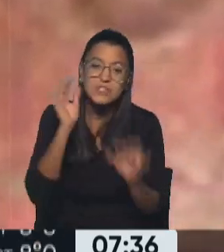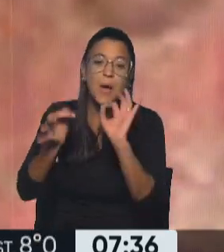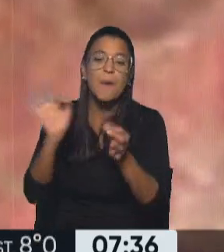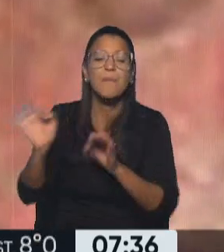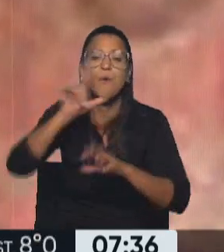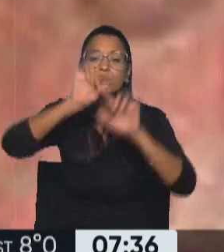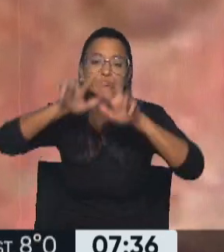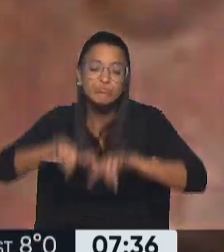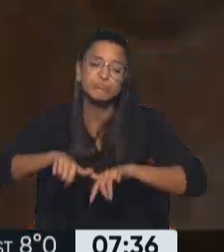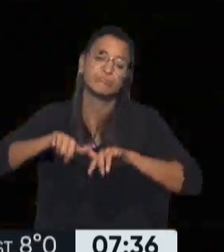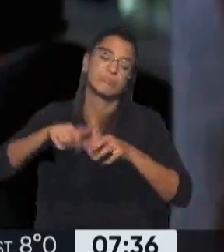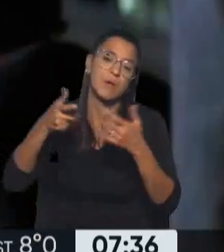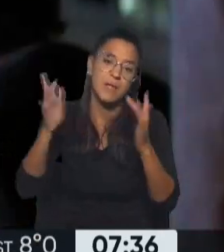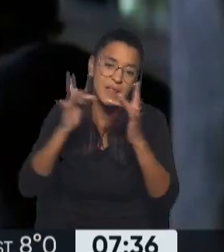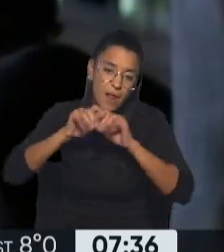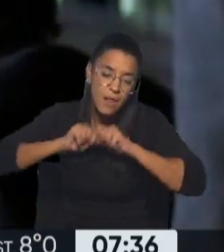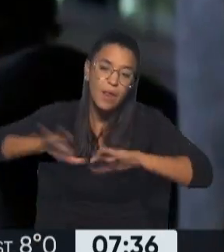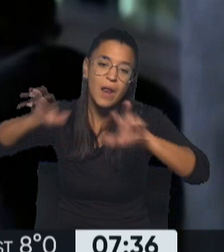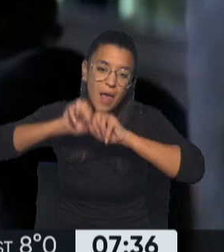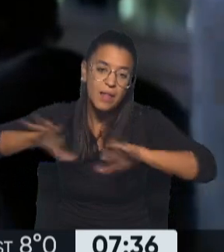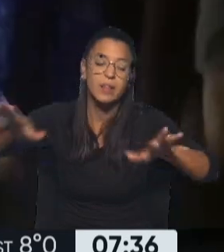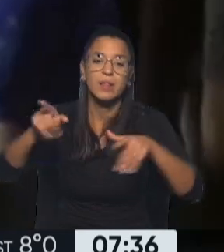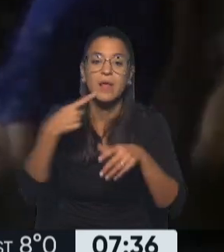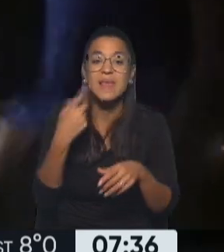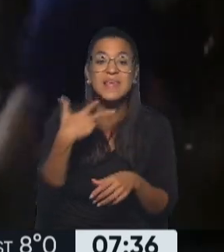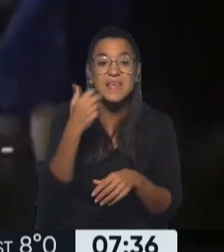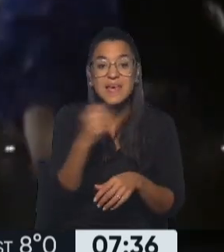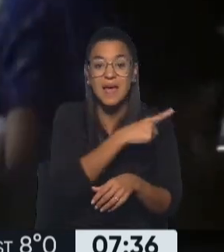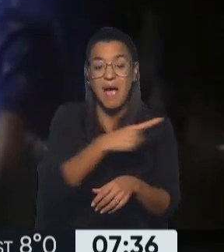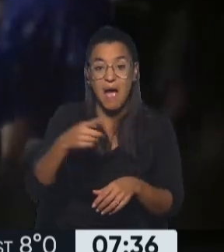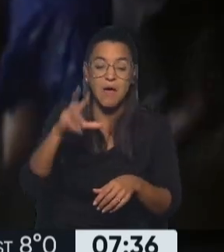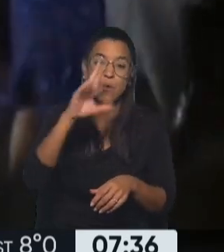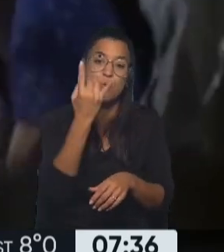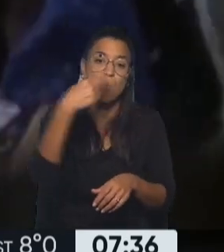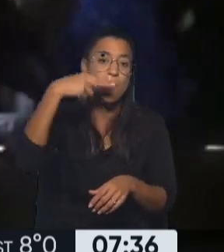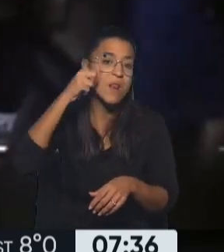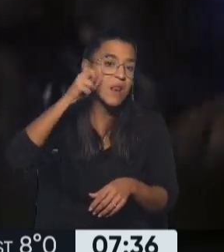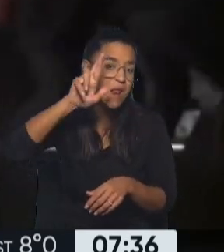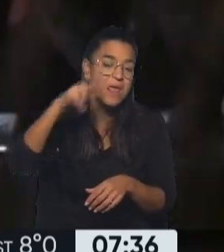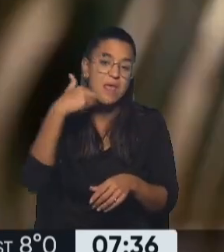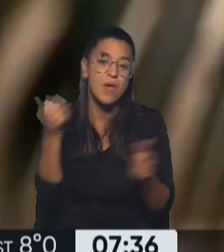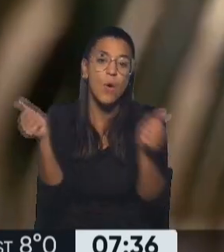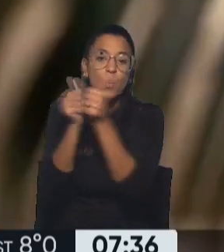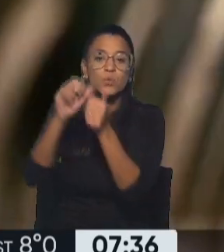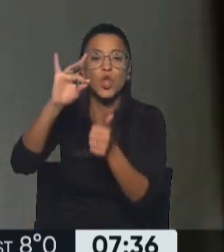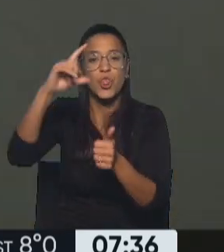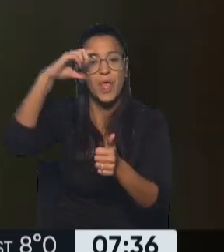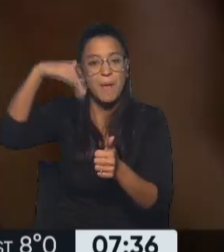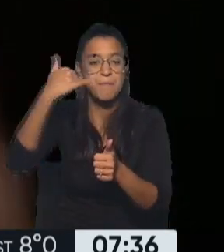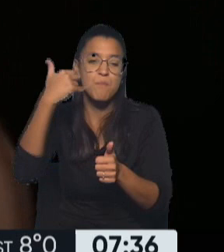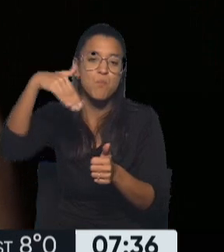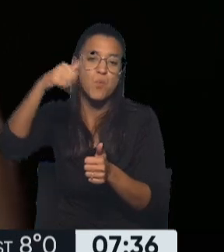redes sociales, en este caso a través de las redes sociales de su hija Runner, hija que tuvo con Demi Moore en